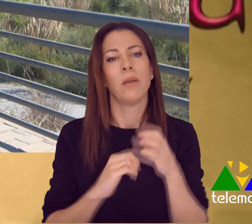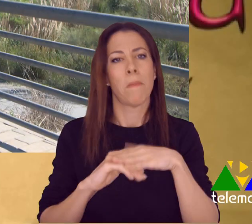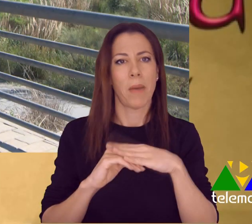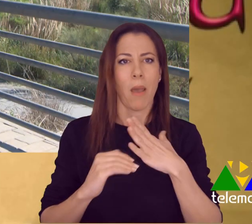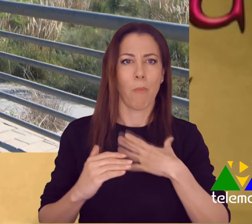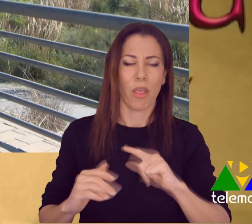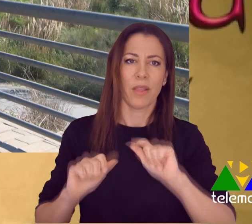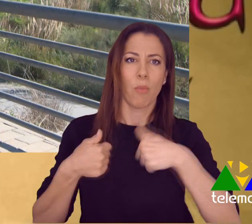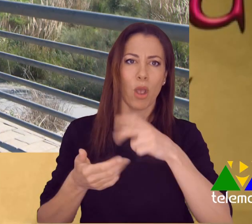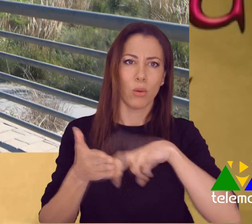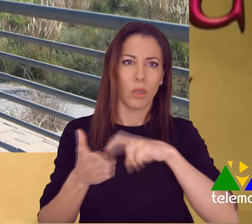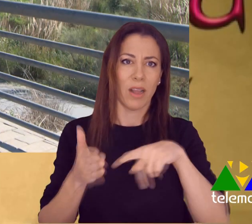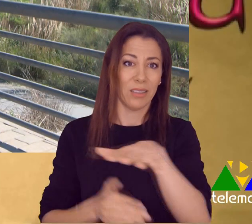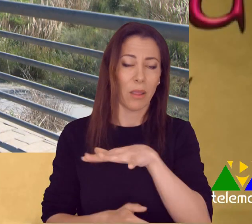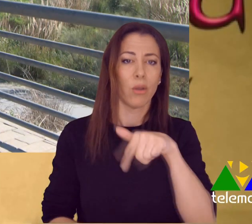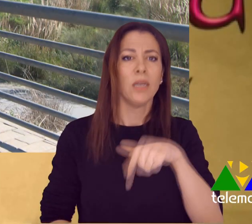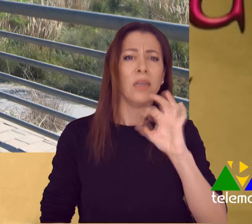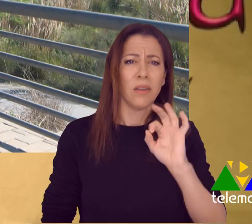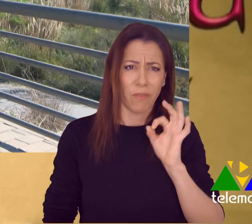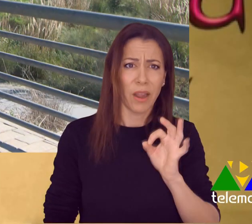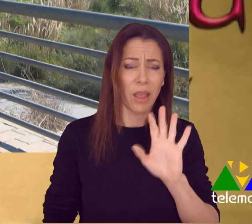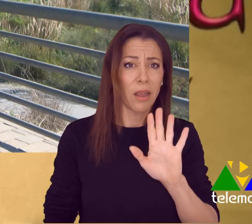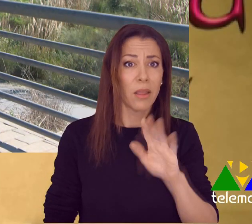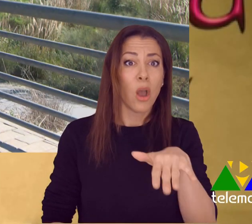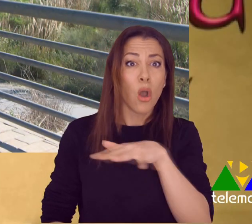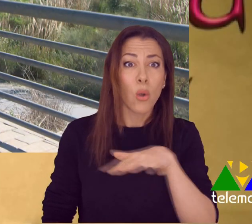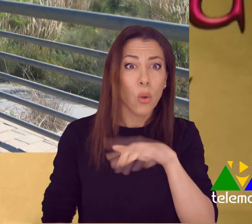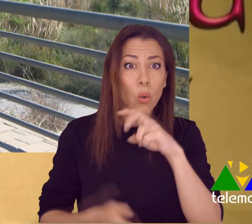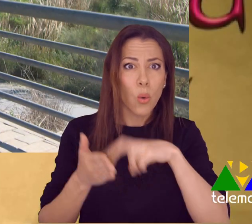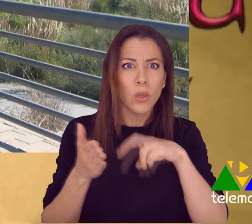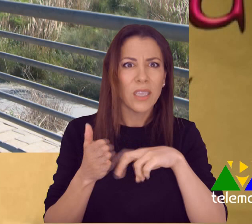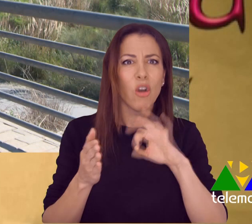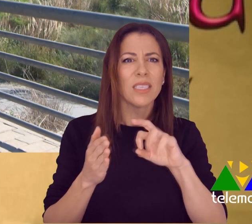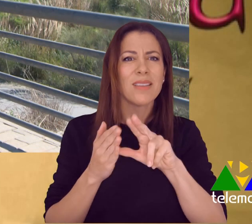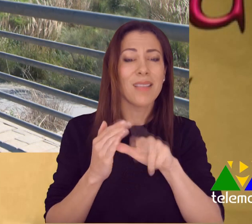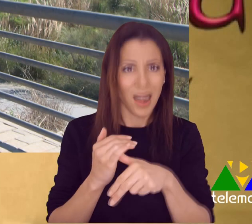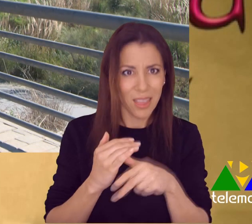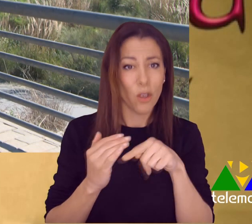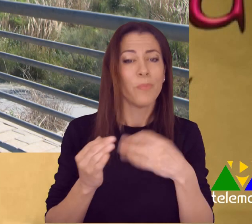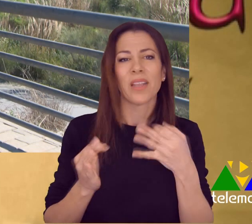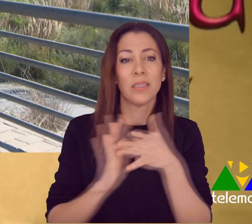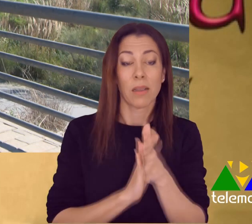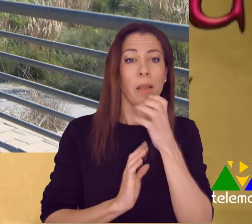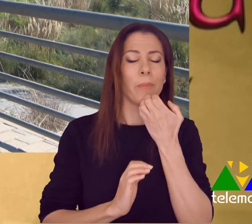poner en cultivo esta zona. Es verdad que son zonas de cultivo tardío. En época